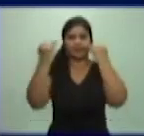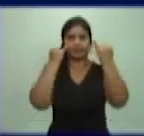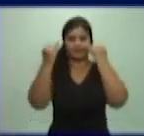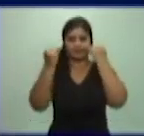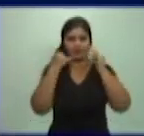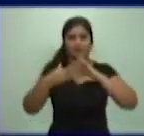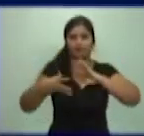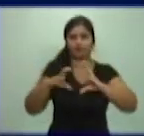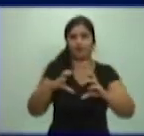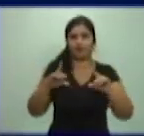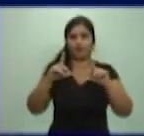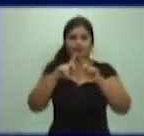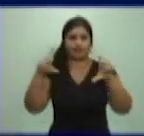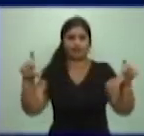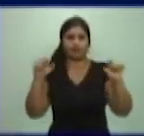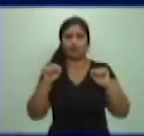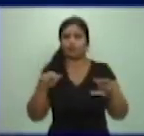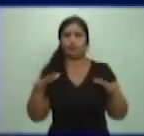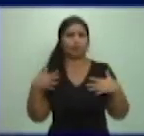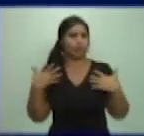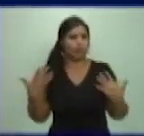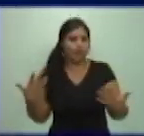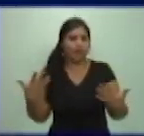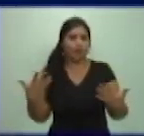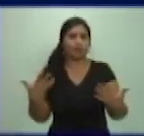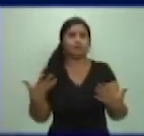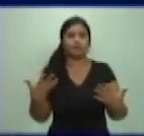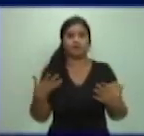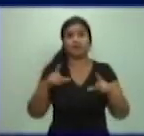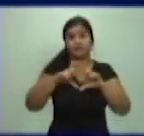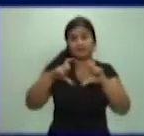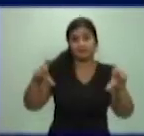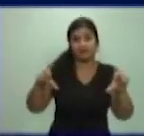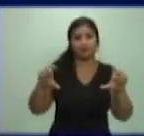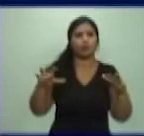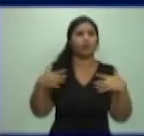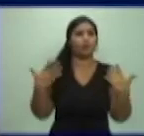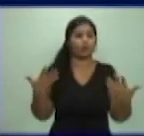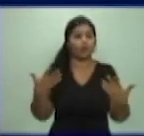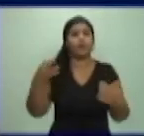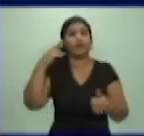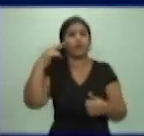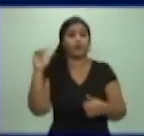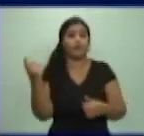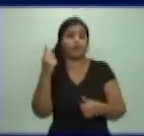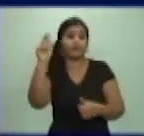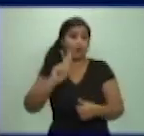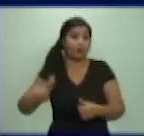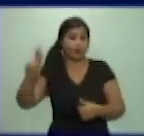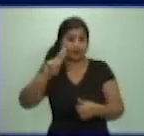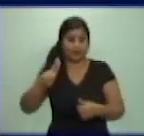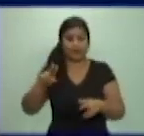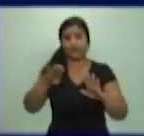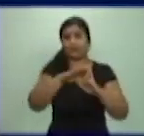que saber frente a qué tipo de texto está según los criterios que usted estudió en las primeras unidades del programa.